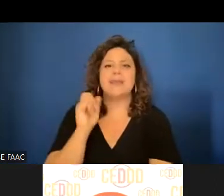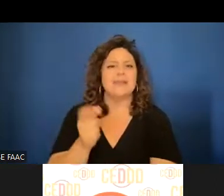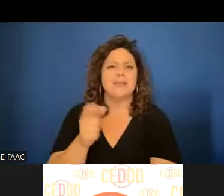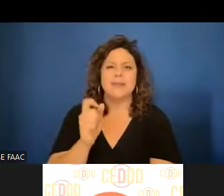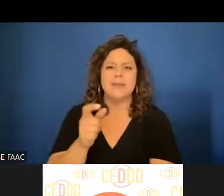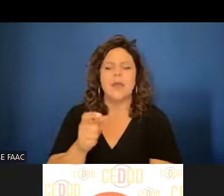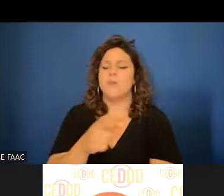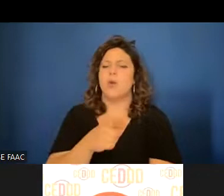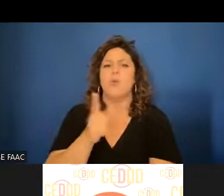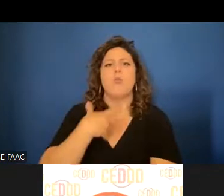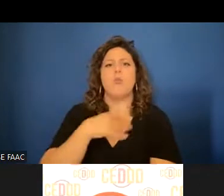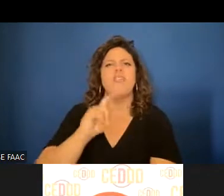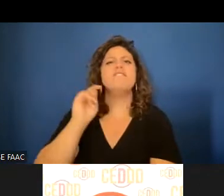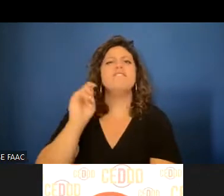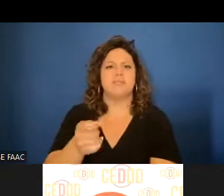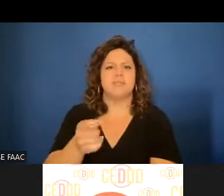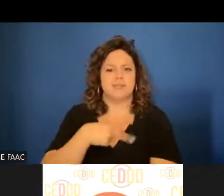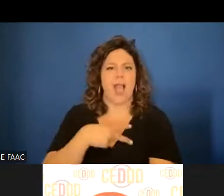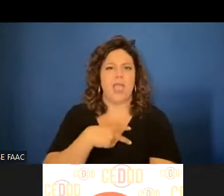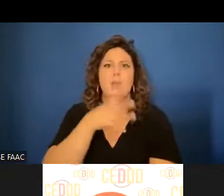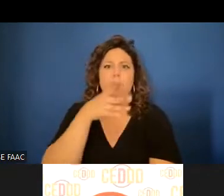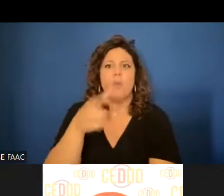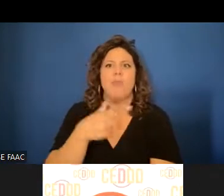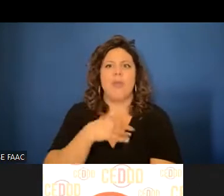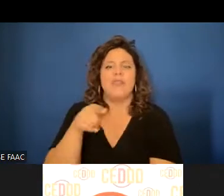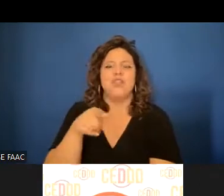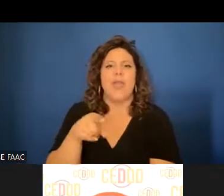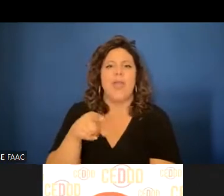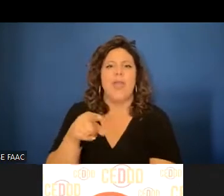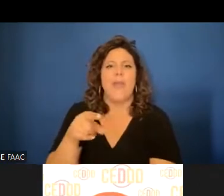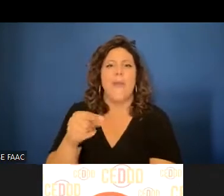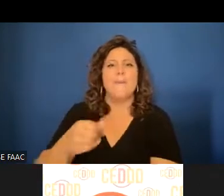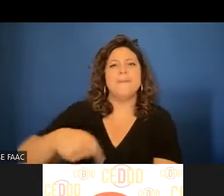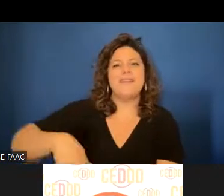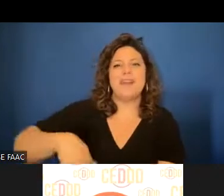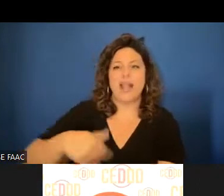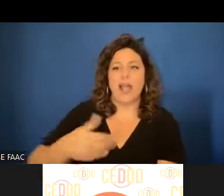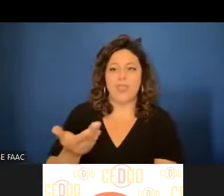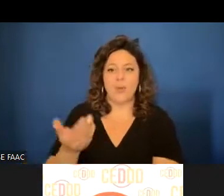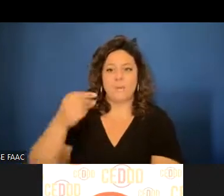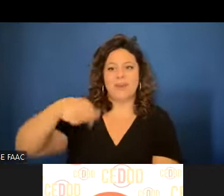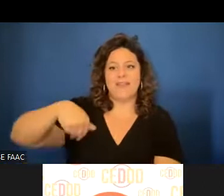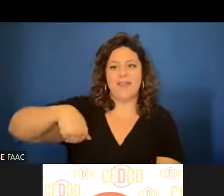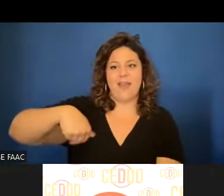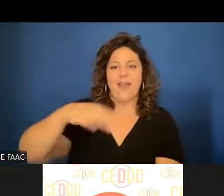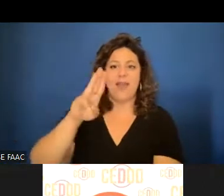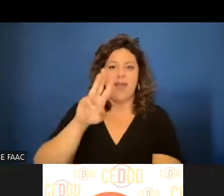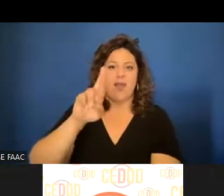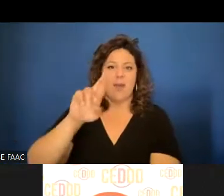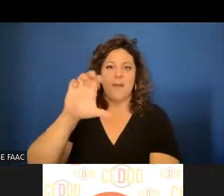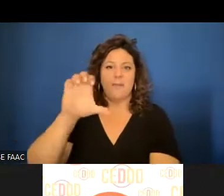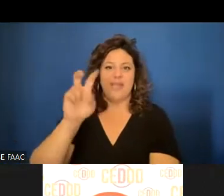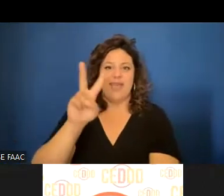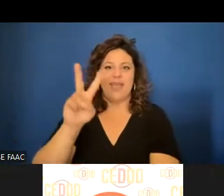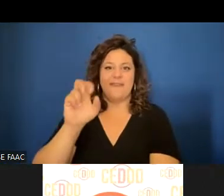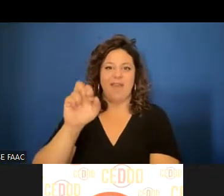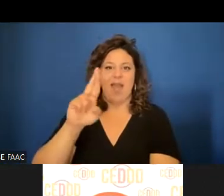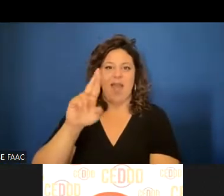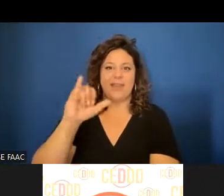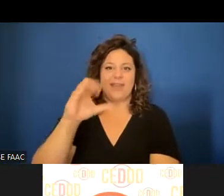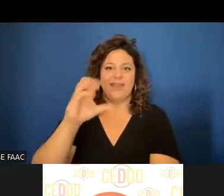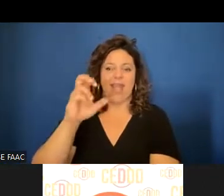si nosotros nos encontramos con una situación en la que personas con iguales condiciones a mí me pretenden